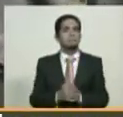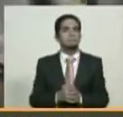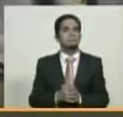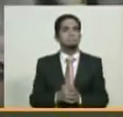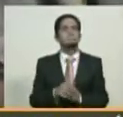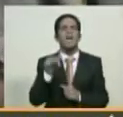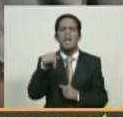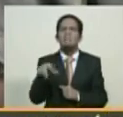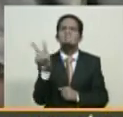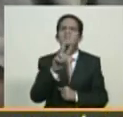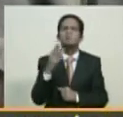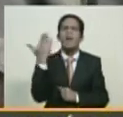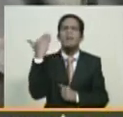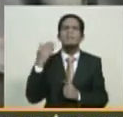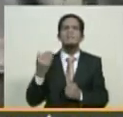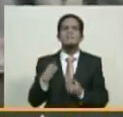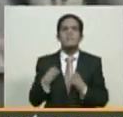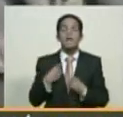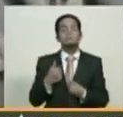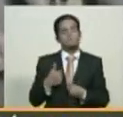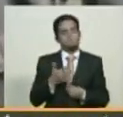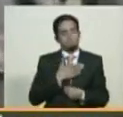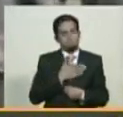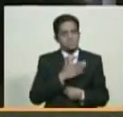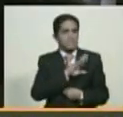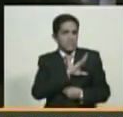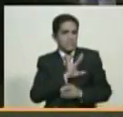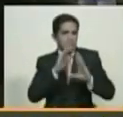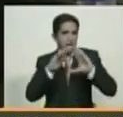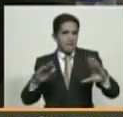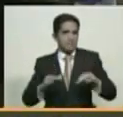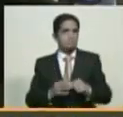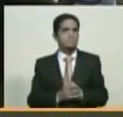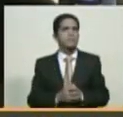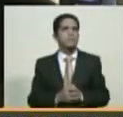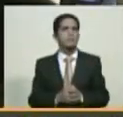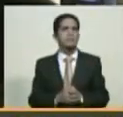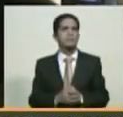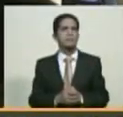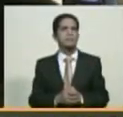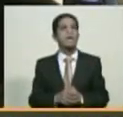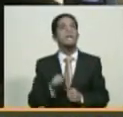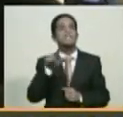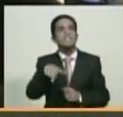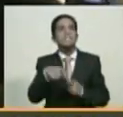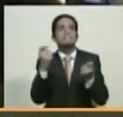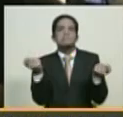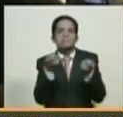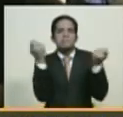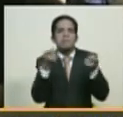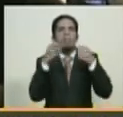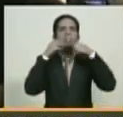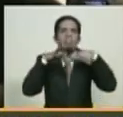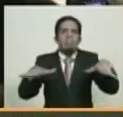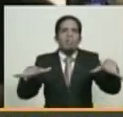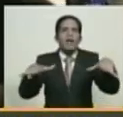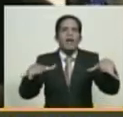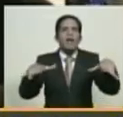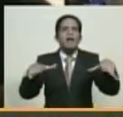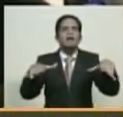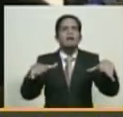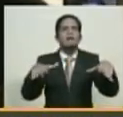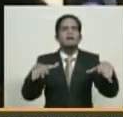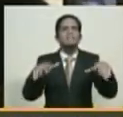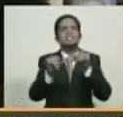¿Y aquí en Venezuela dónde vivió? Ah, mi casa. De alguna manera se está promoviendo eso a través de las redes sociales, porque